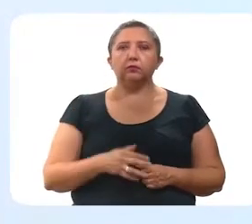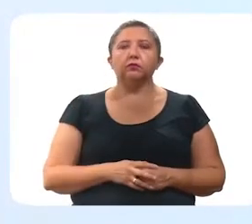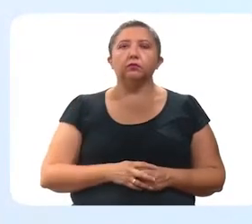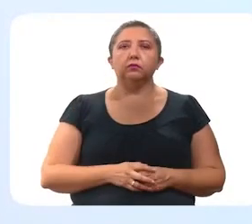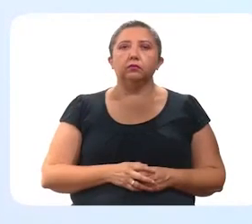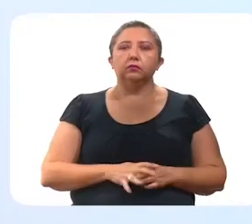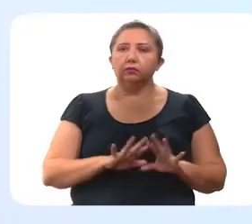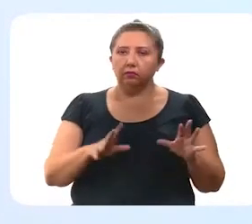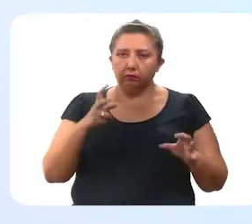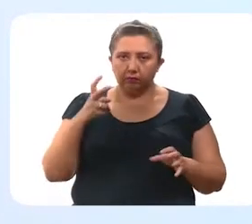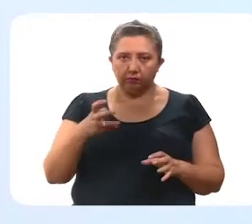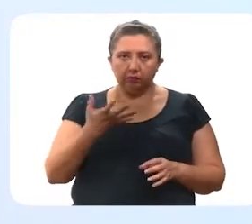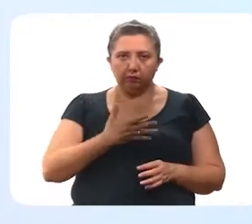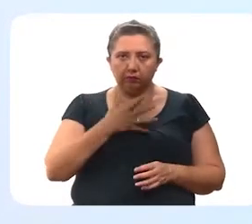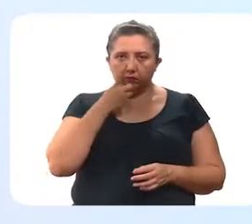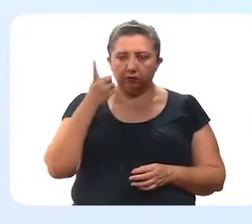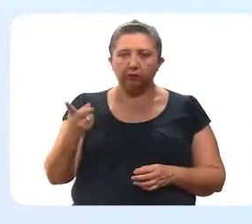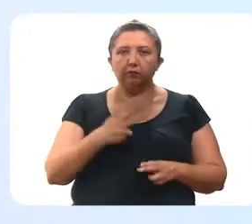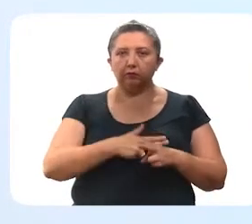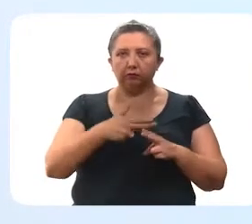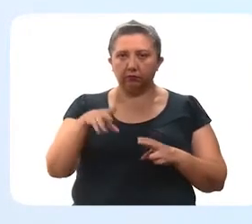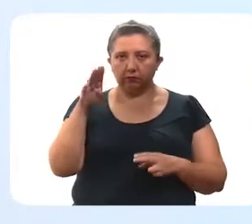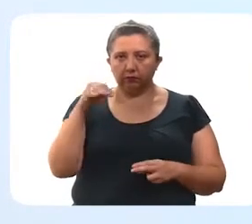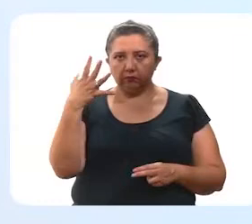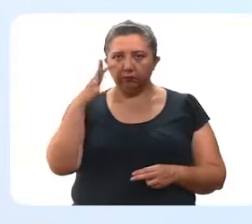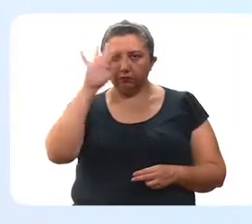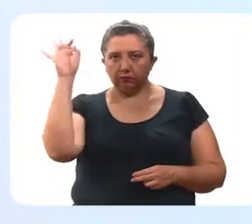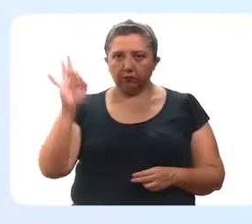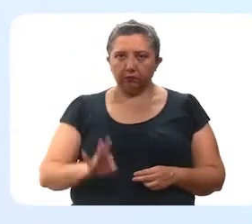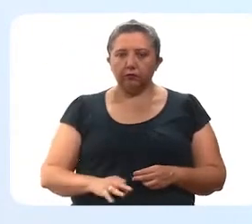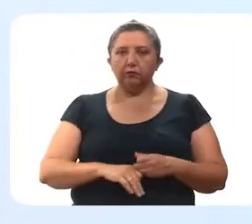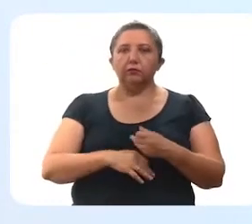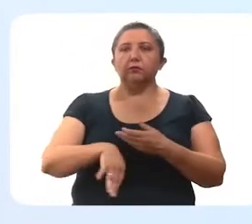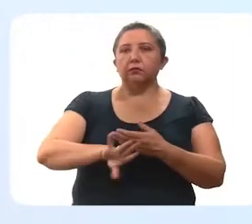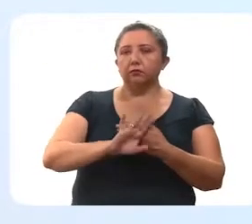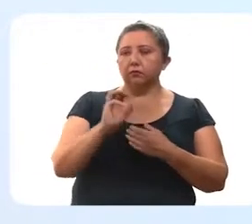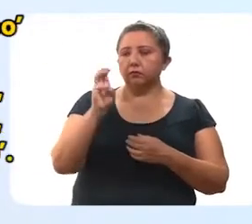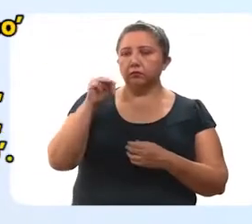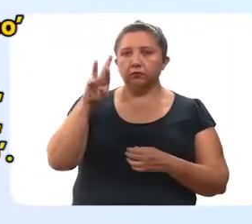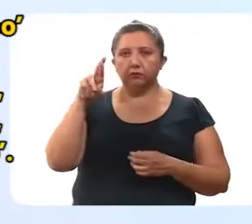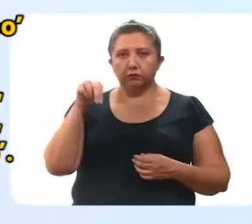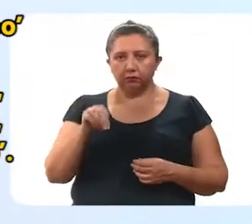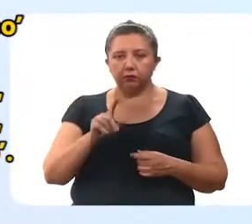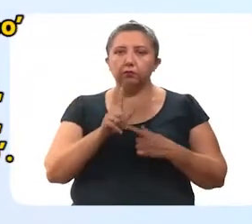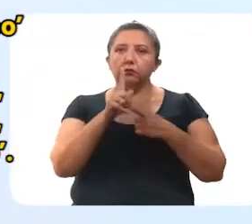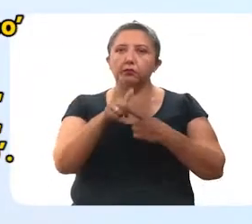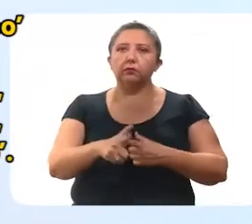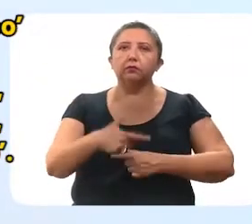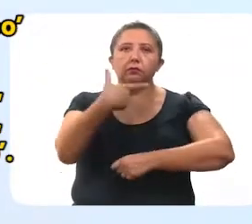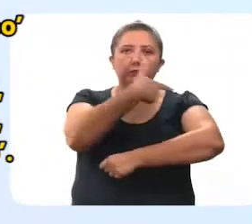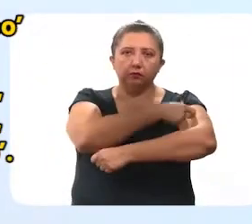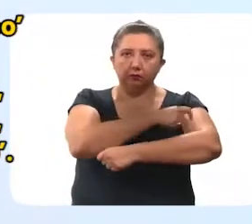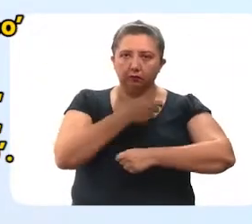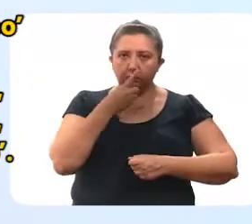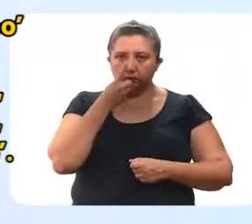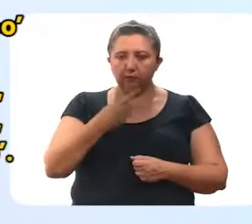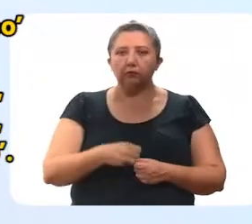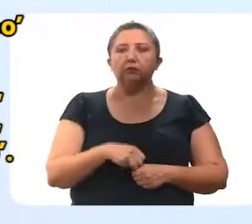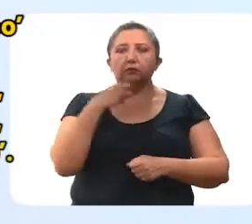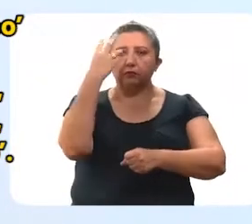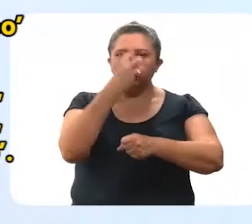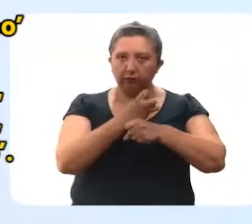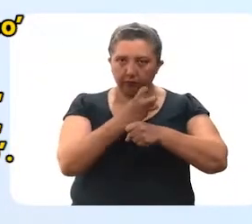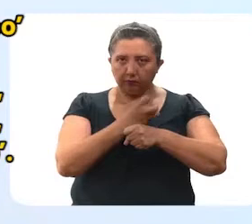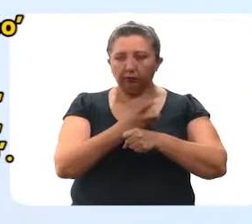KN95, ya que estos tienen una cobertura hasta del 95% contra Omicron. Continúa la aplicación de dosis de refuerzo